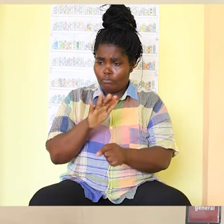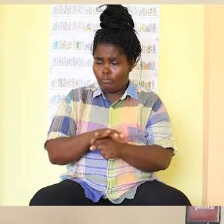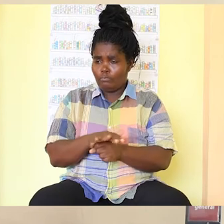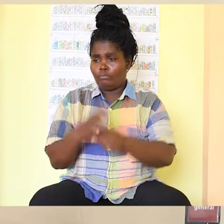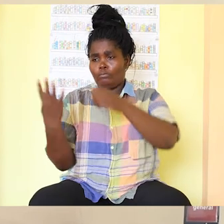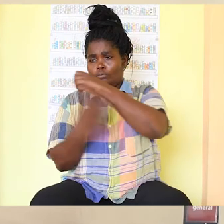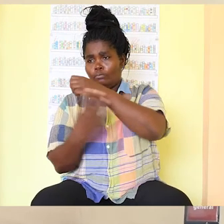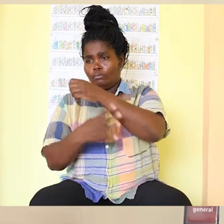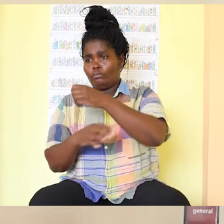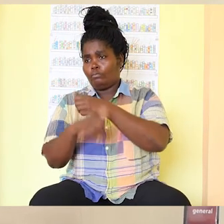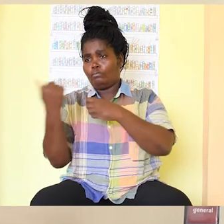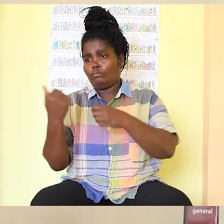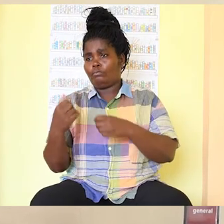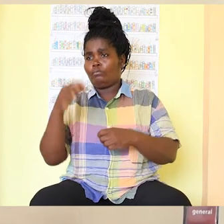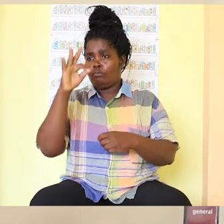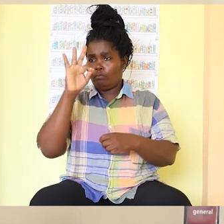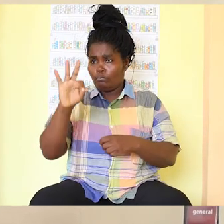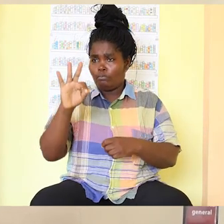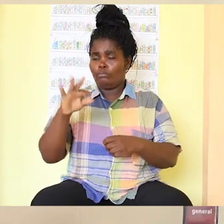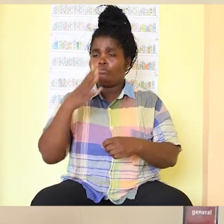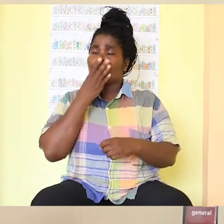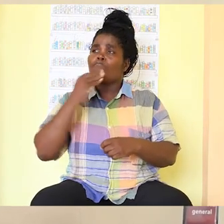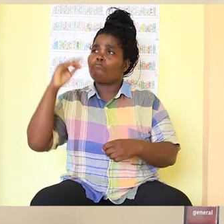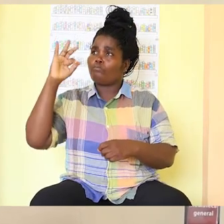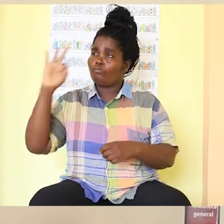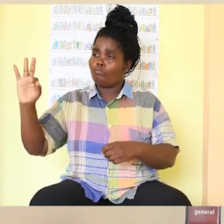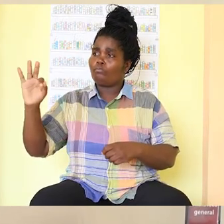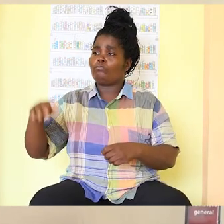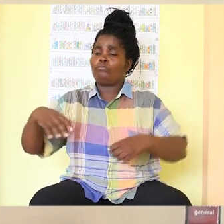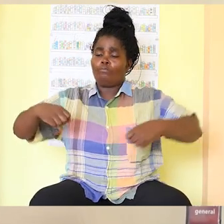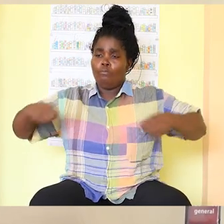se convirtieron en tres chivos chivones grandes.